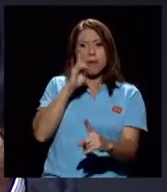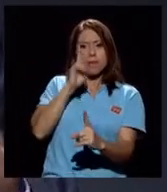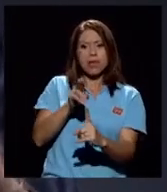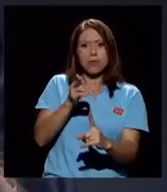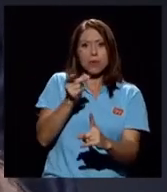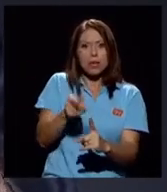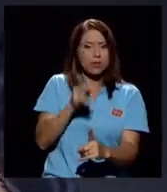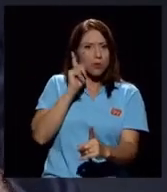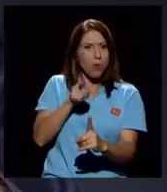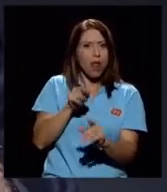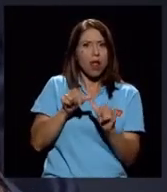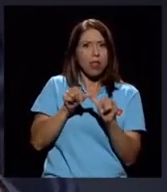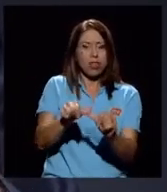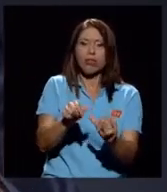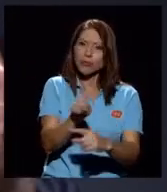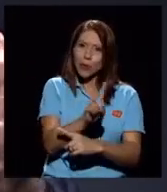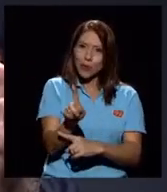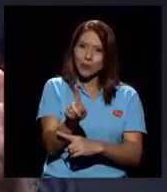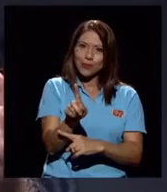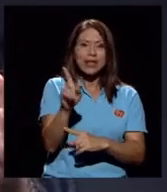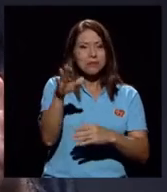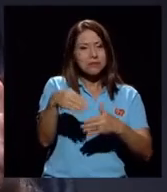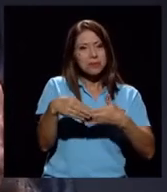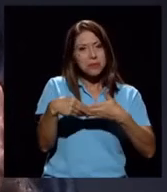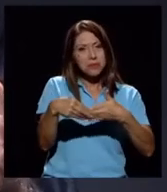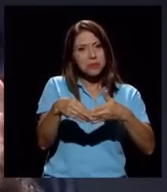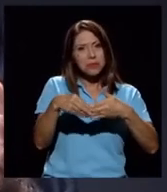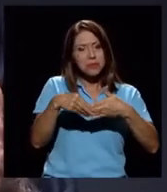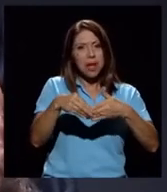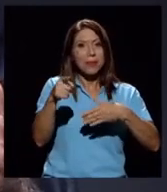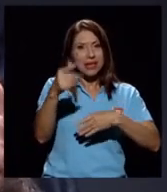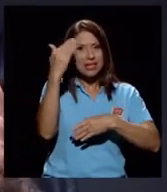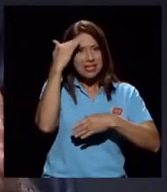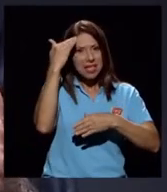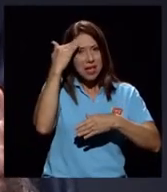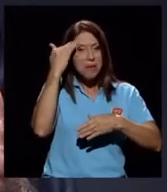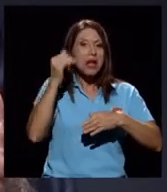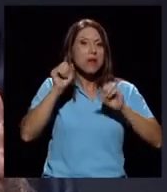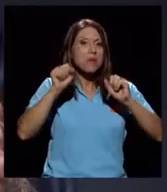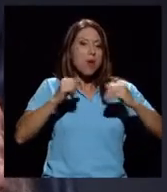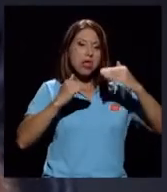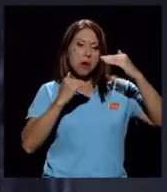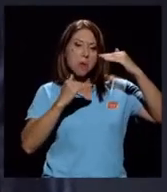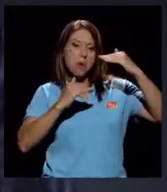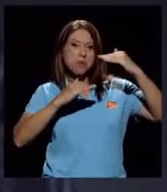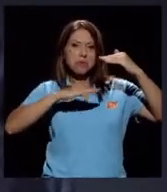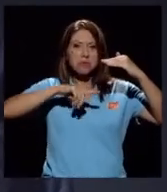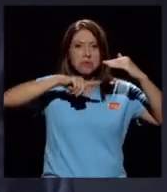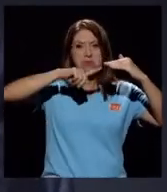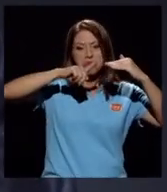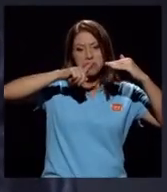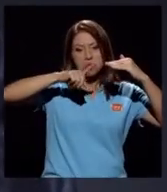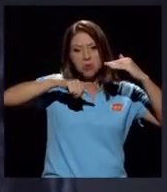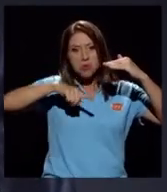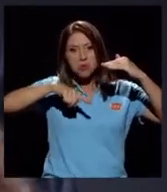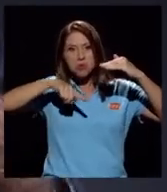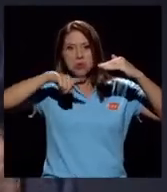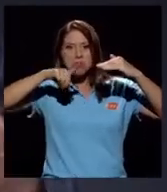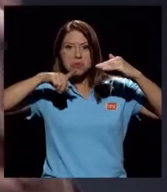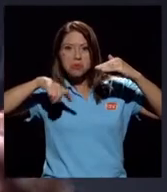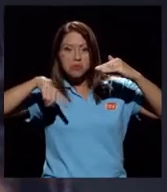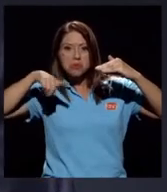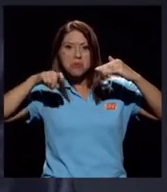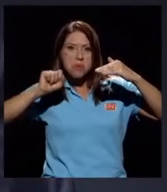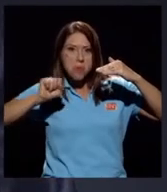gente sepa que el tipo de cambio es una variable que puede oscilar en cierta forma volátil y